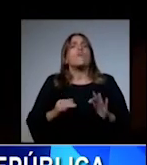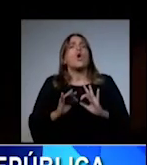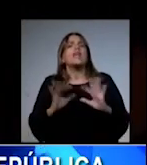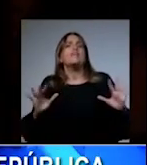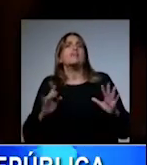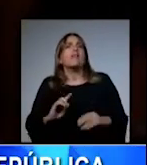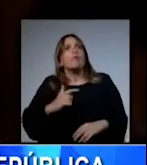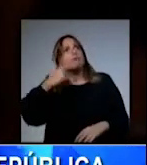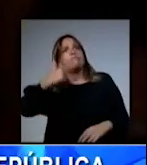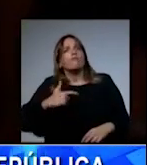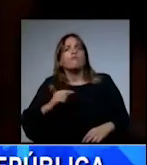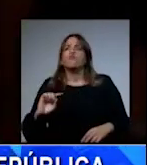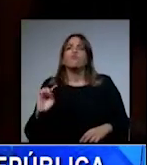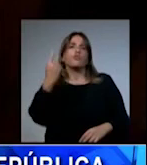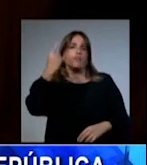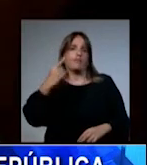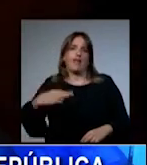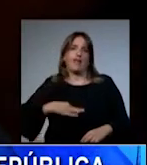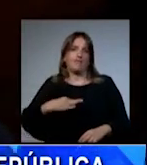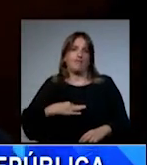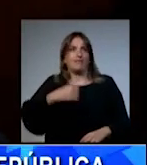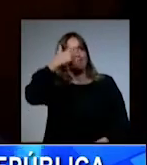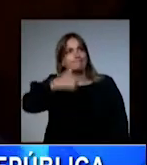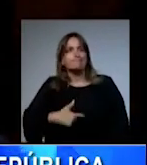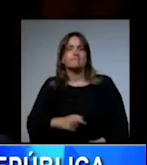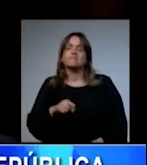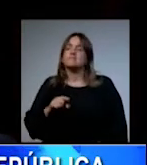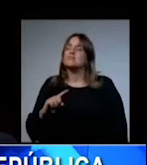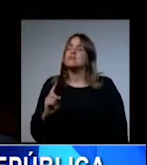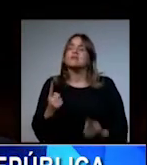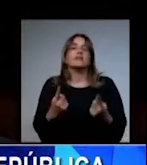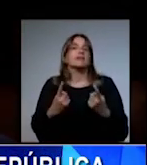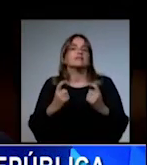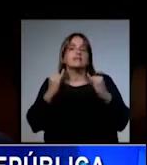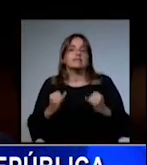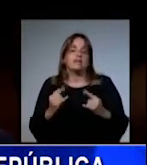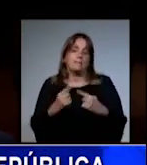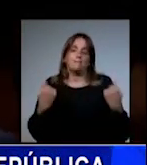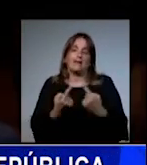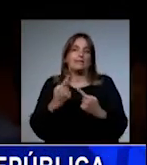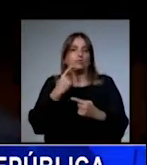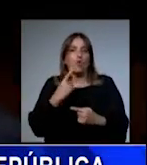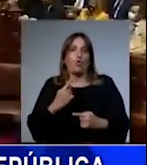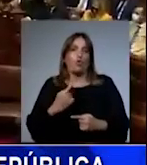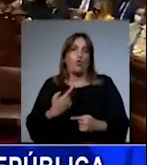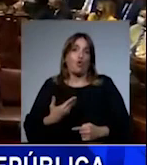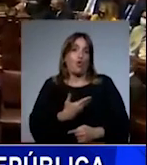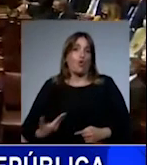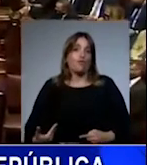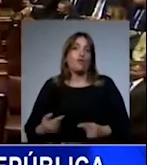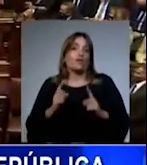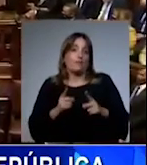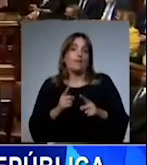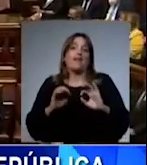Partido Independiente y el Frente Amplio, habían pedido apoyo del gobierno para las empresas nacionales. Como medidas, anunció que el